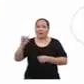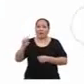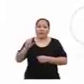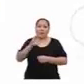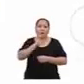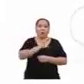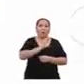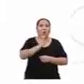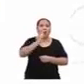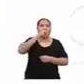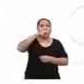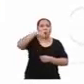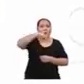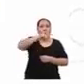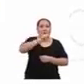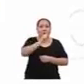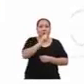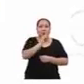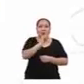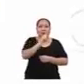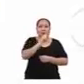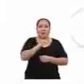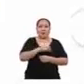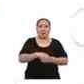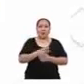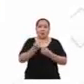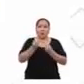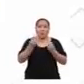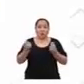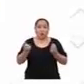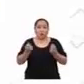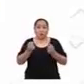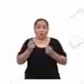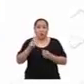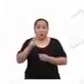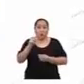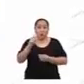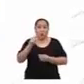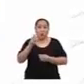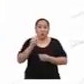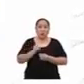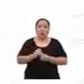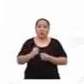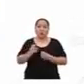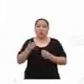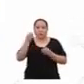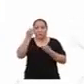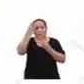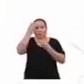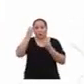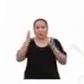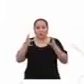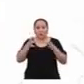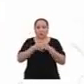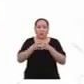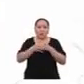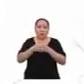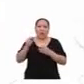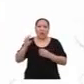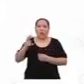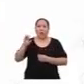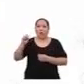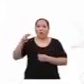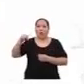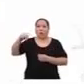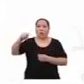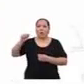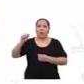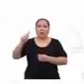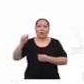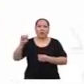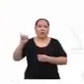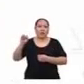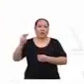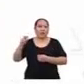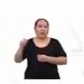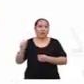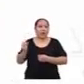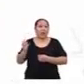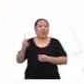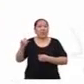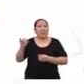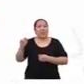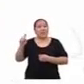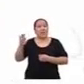Si tienen muchos valores, los datos se agrupan y ahí la variable puede ser cuantitativa discreta o